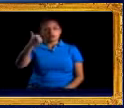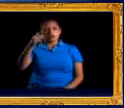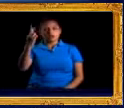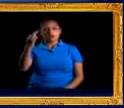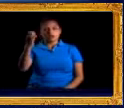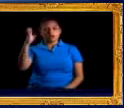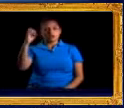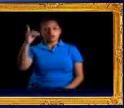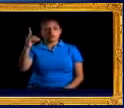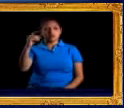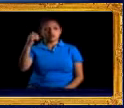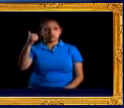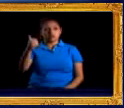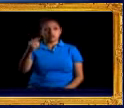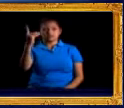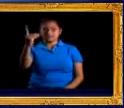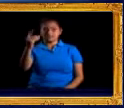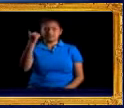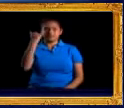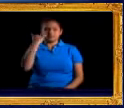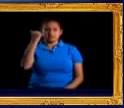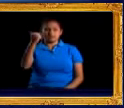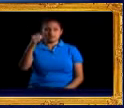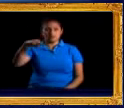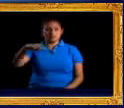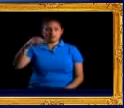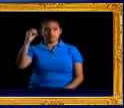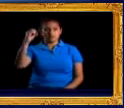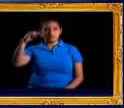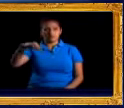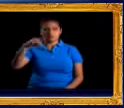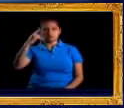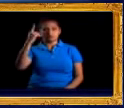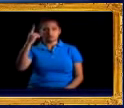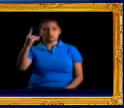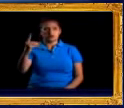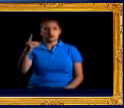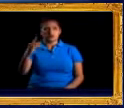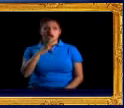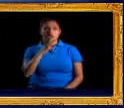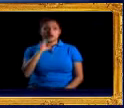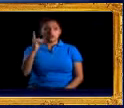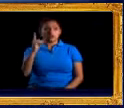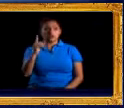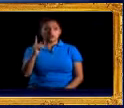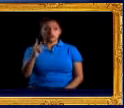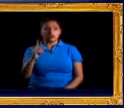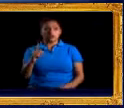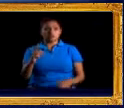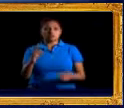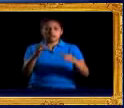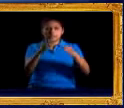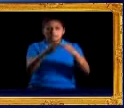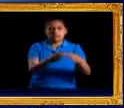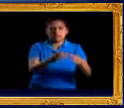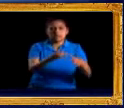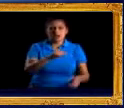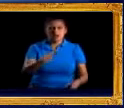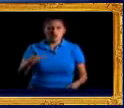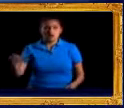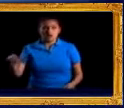de una represa que está a punto de romperse, y la gente que vivía a 5 kilómetros río abajo